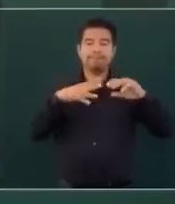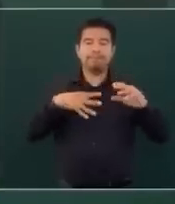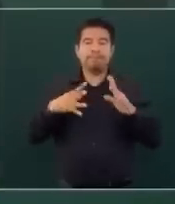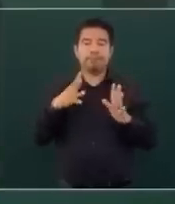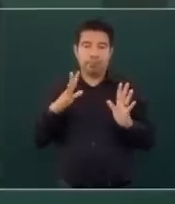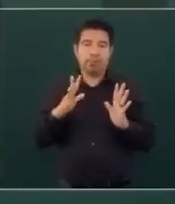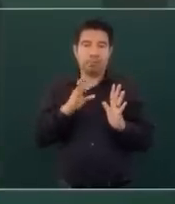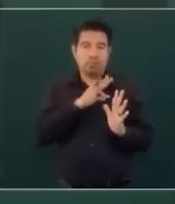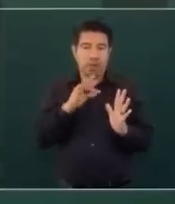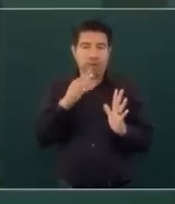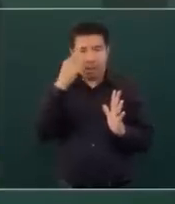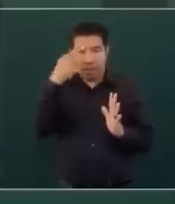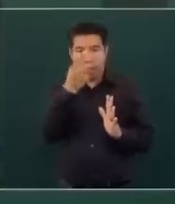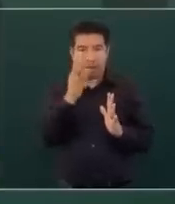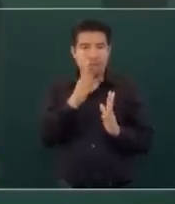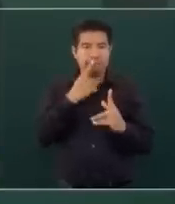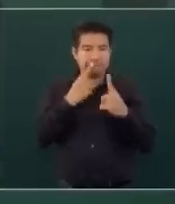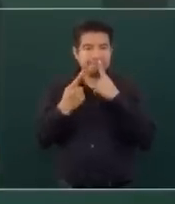calificada